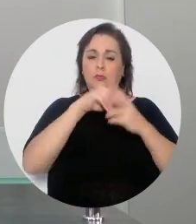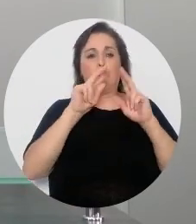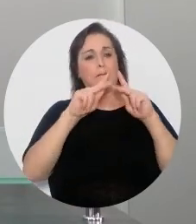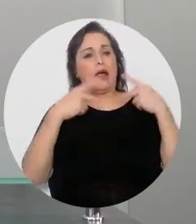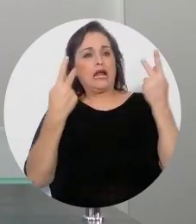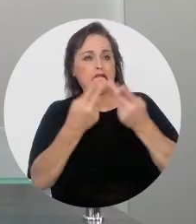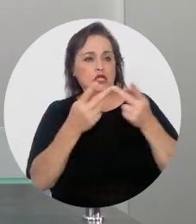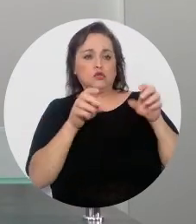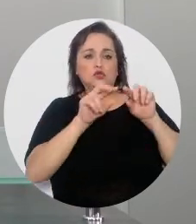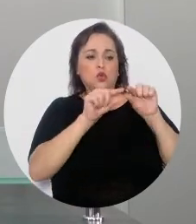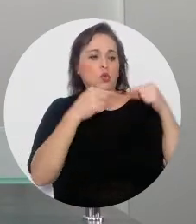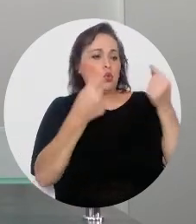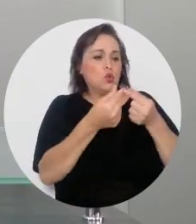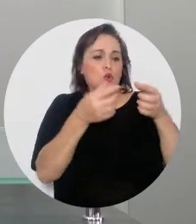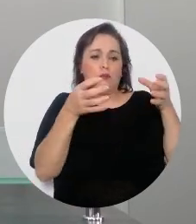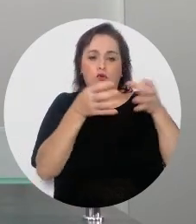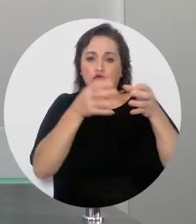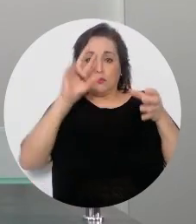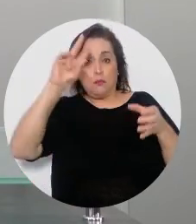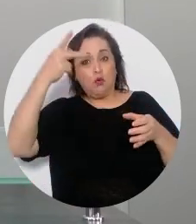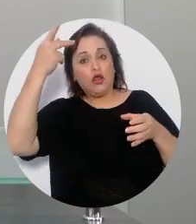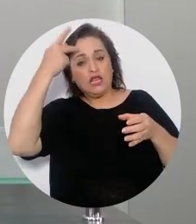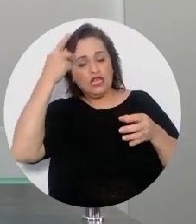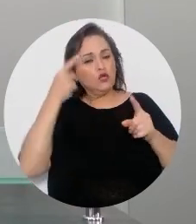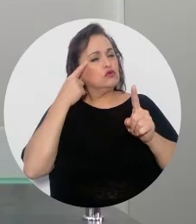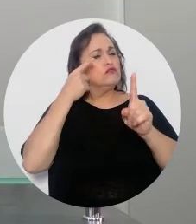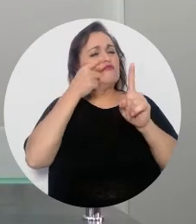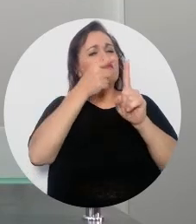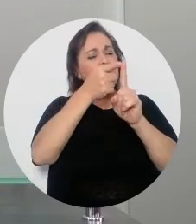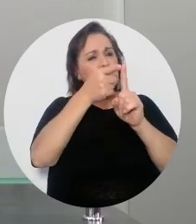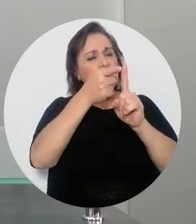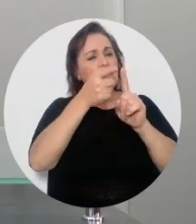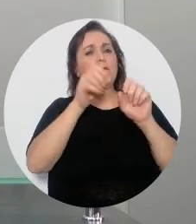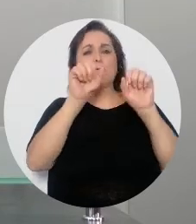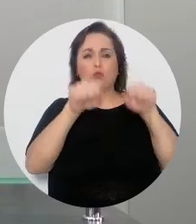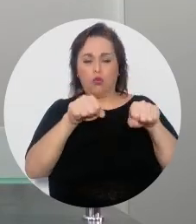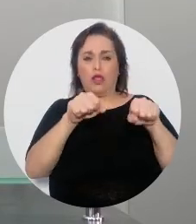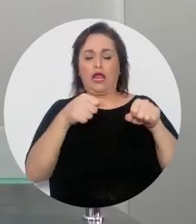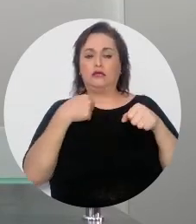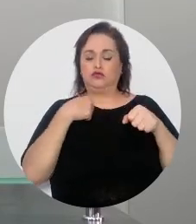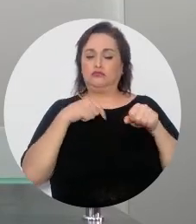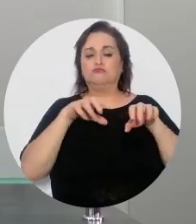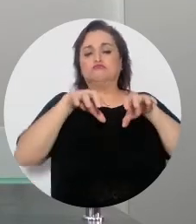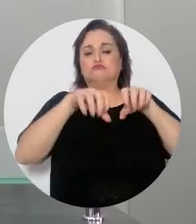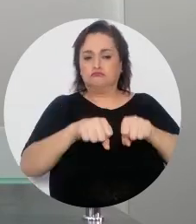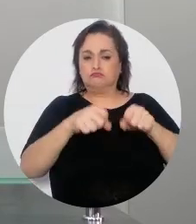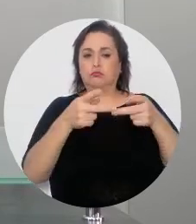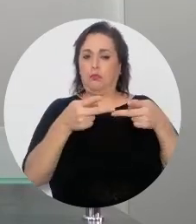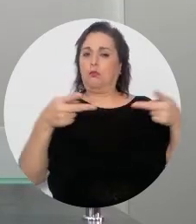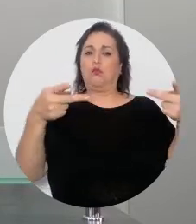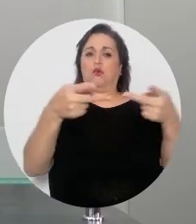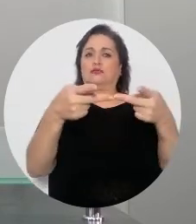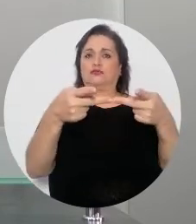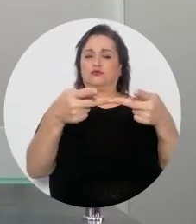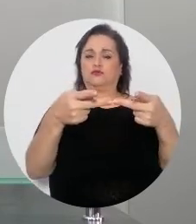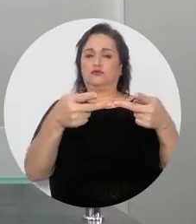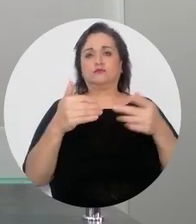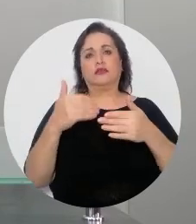para conformar agrupaciones políticas con el fin de acceder a cargos de elección